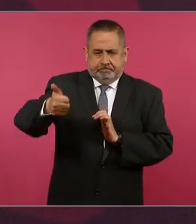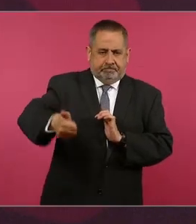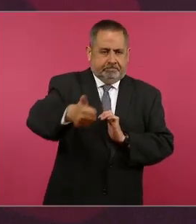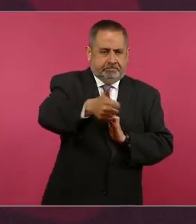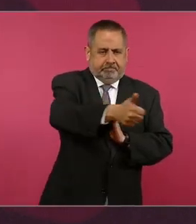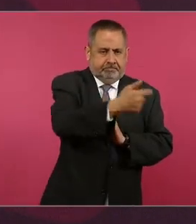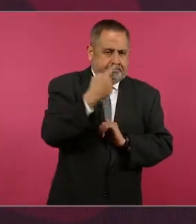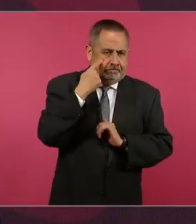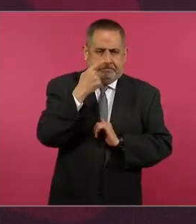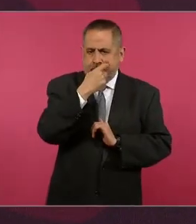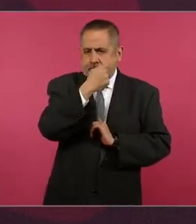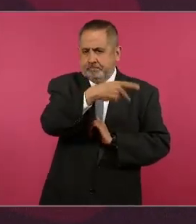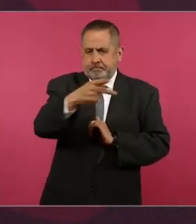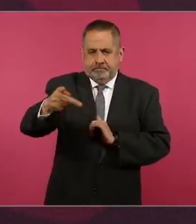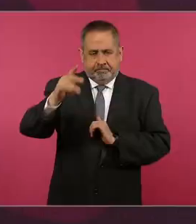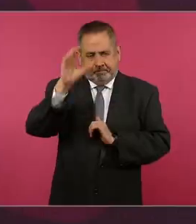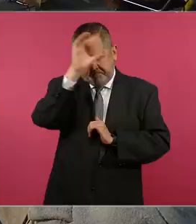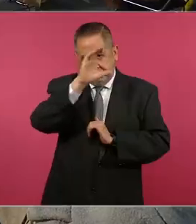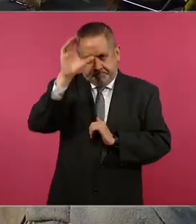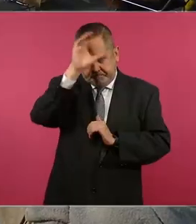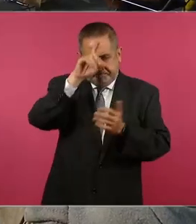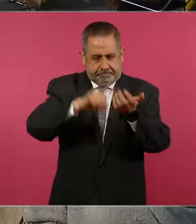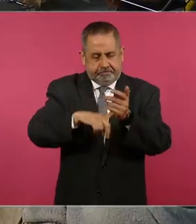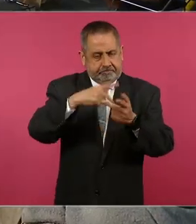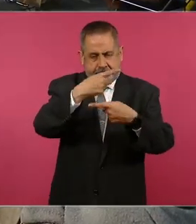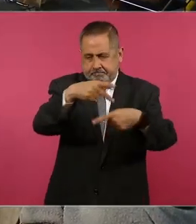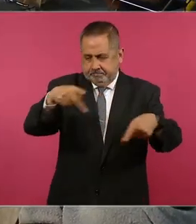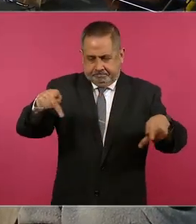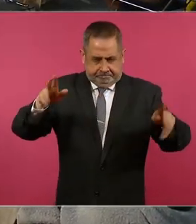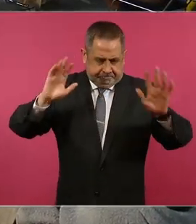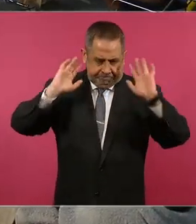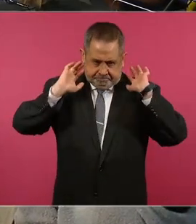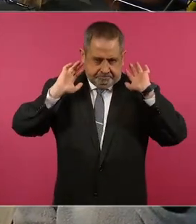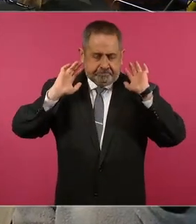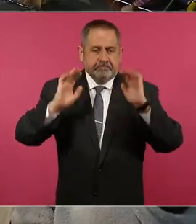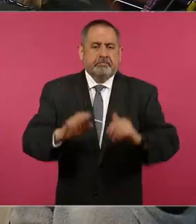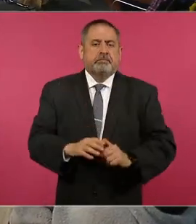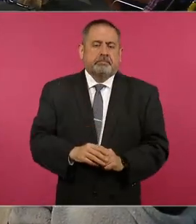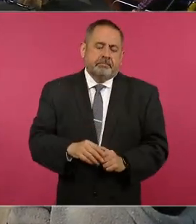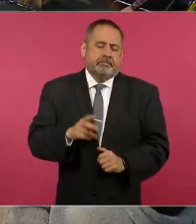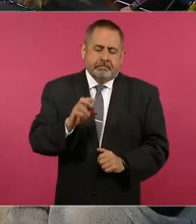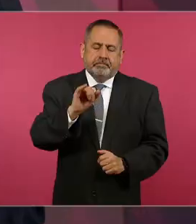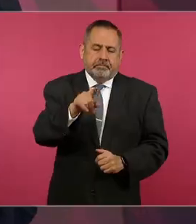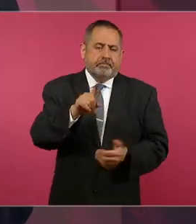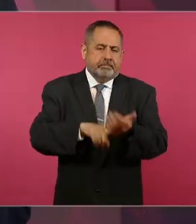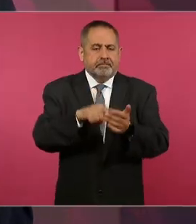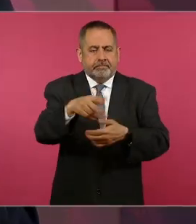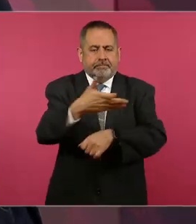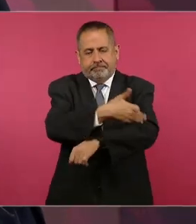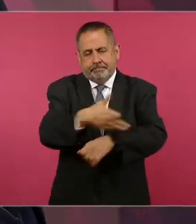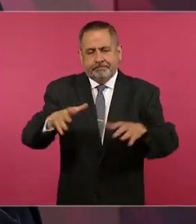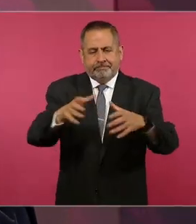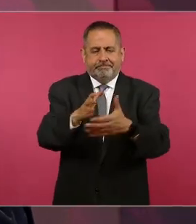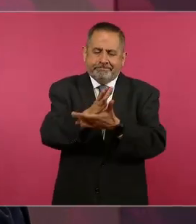tiene su propio criterio pero sí pasa mucho en familia